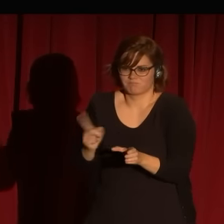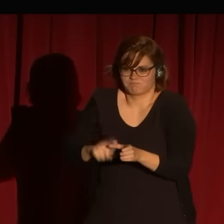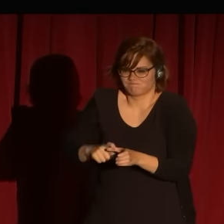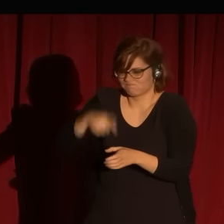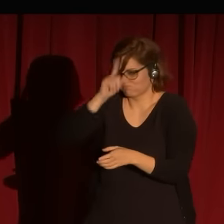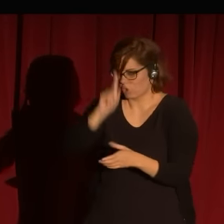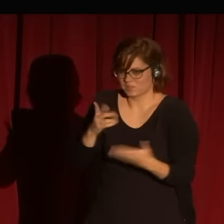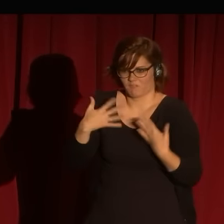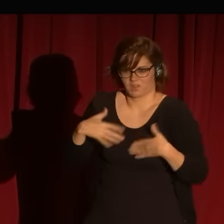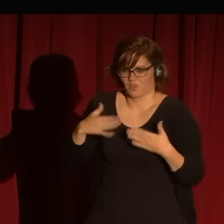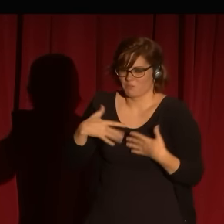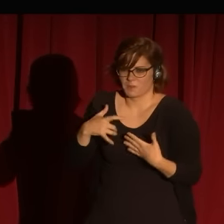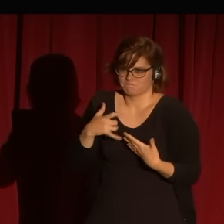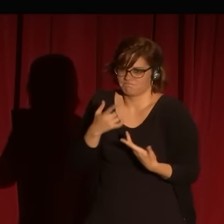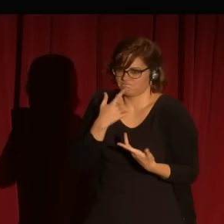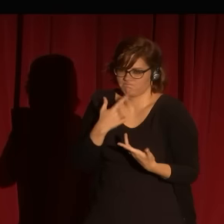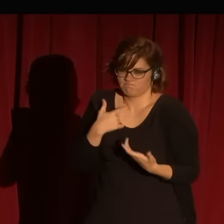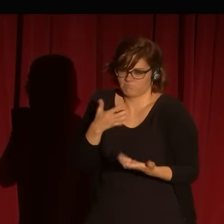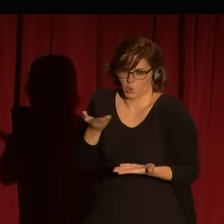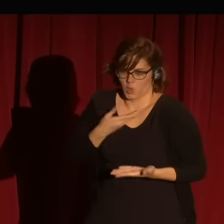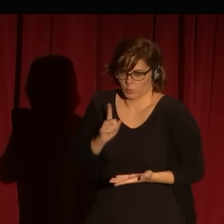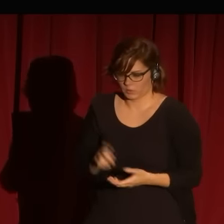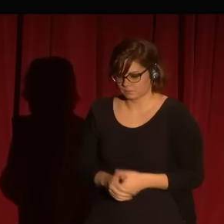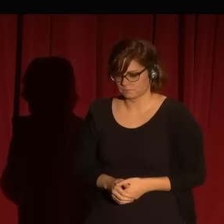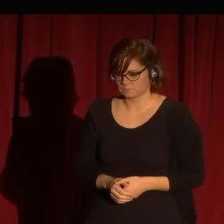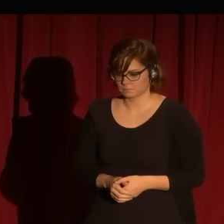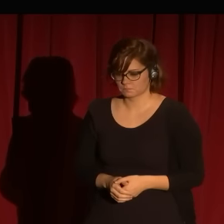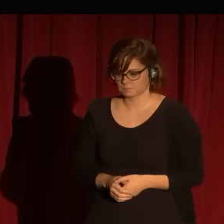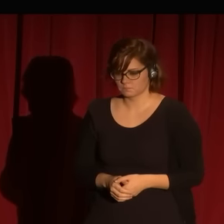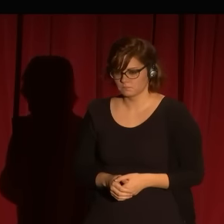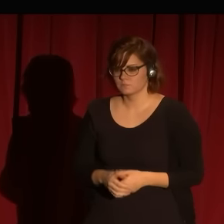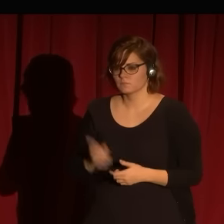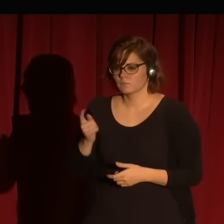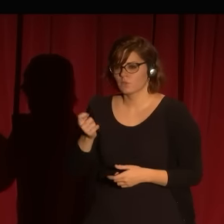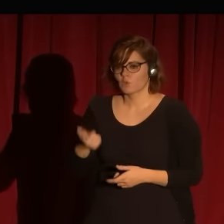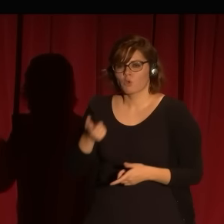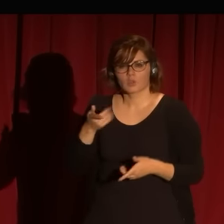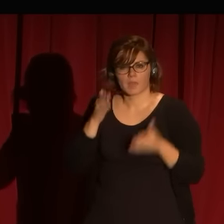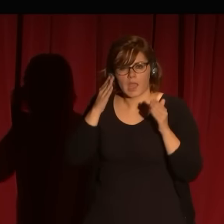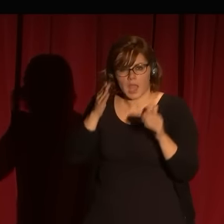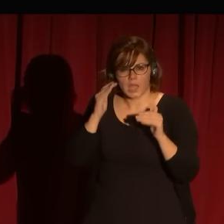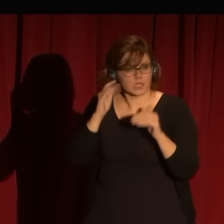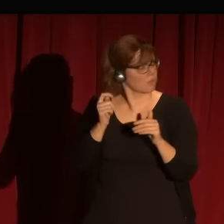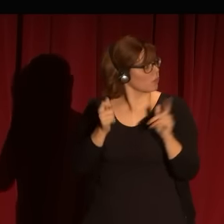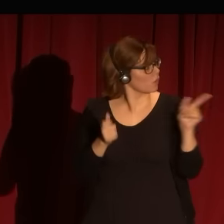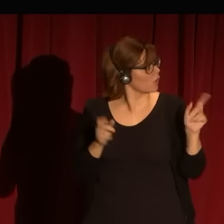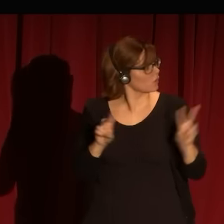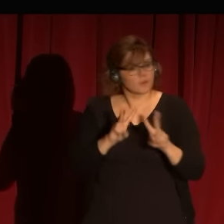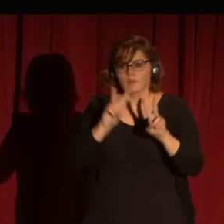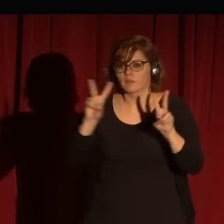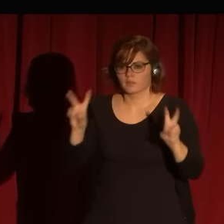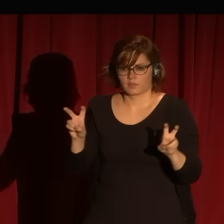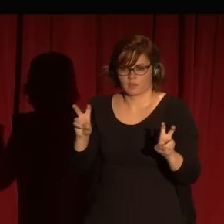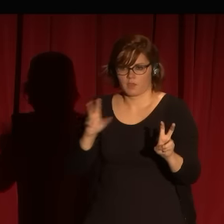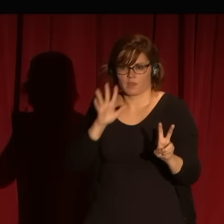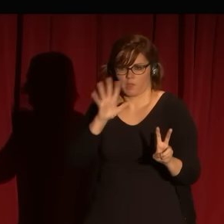forma de vestir de las mujeres eh en su época un poquito de atención al asunto que a uno de los asuntos que yo entendía